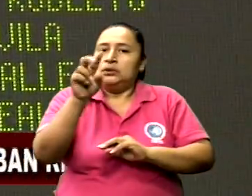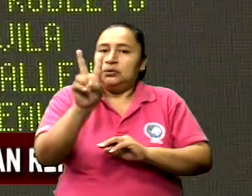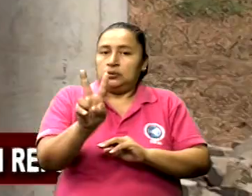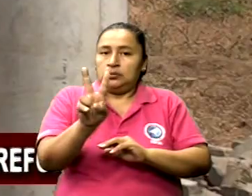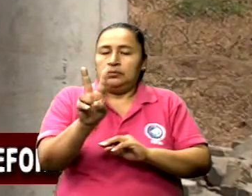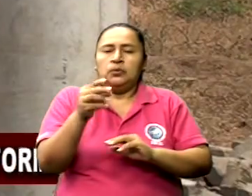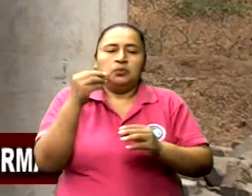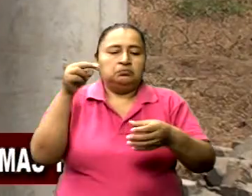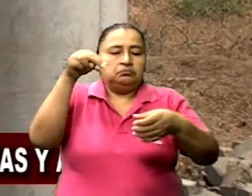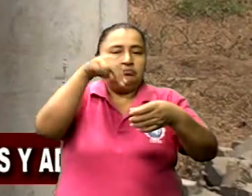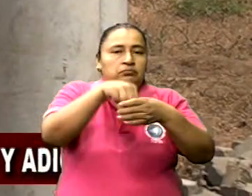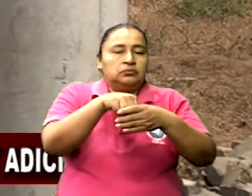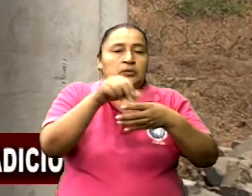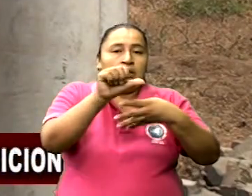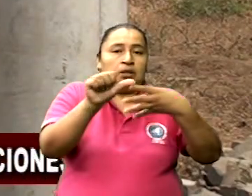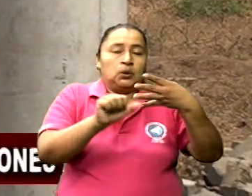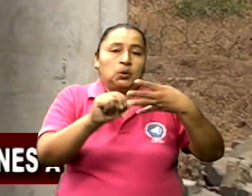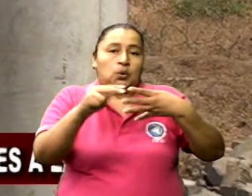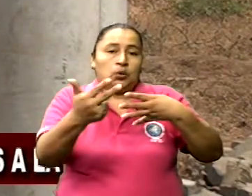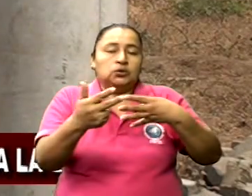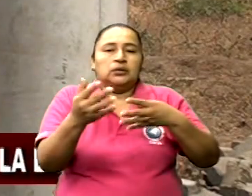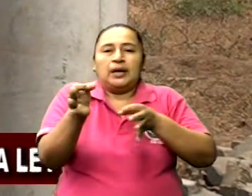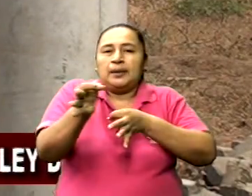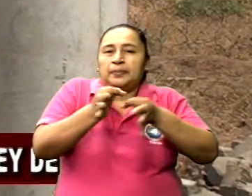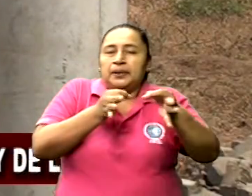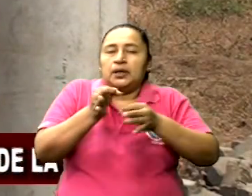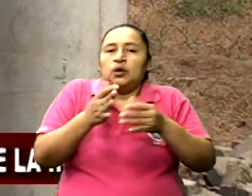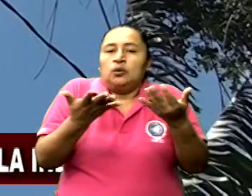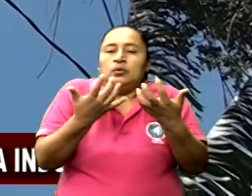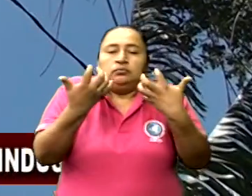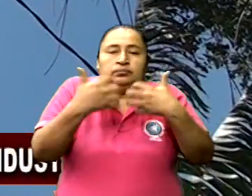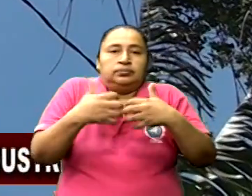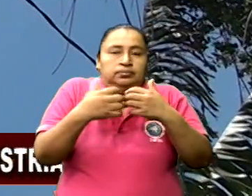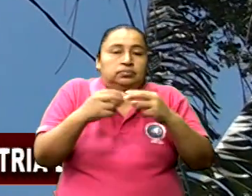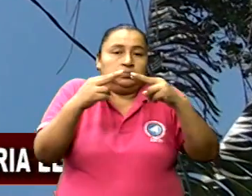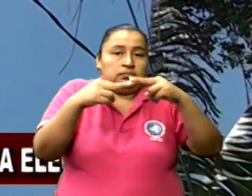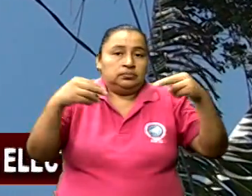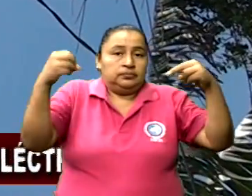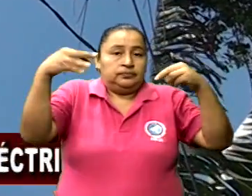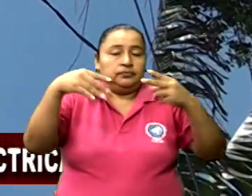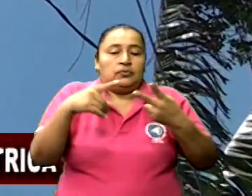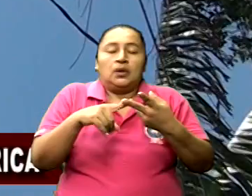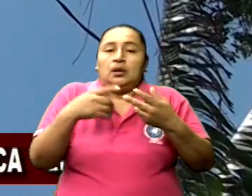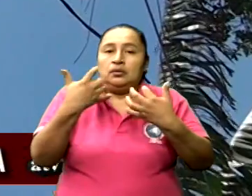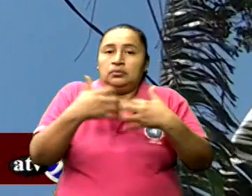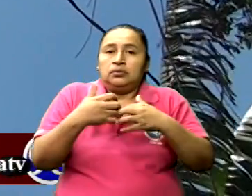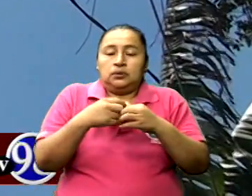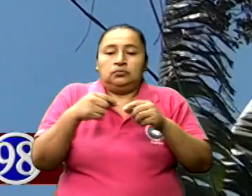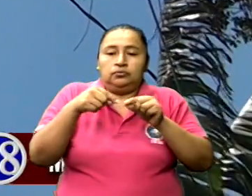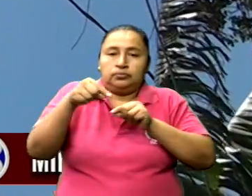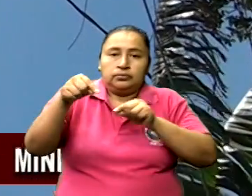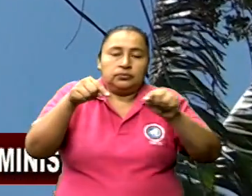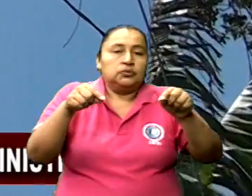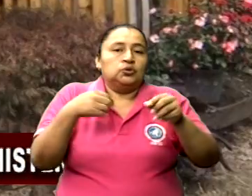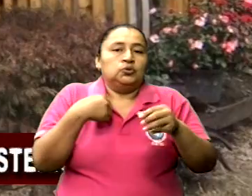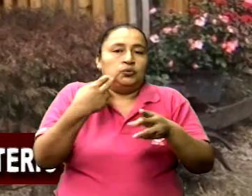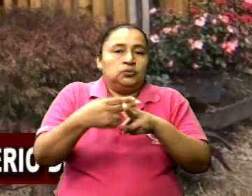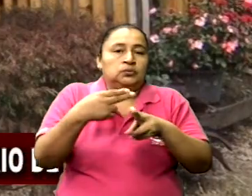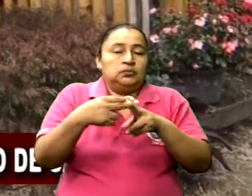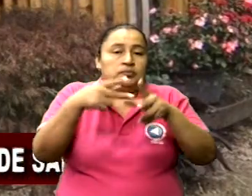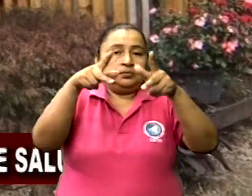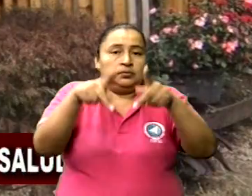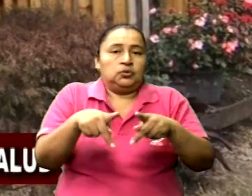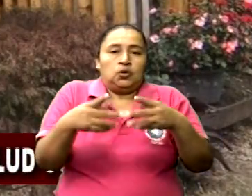objetivo de incorporar en su artículo 8 las definiciones de generación distribuida y generador distribuido, denominados para aquellas